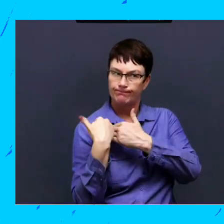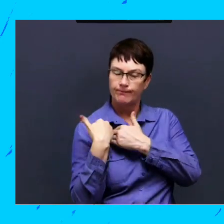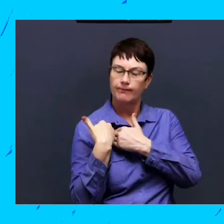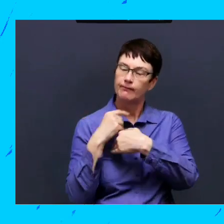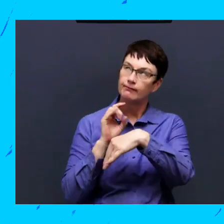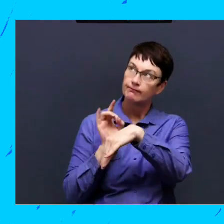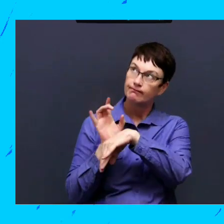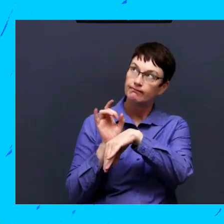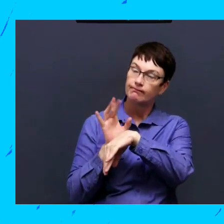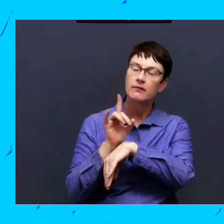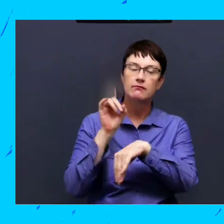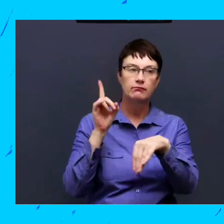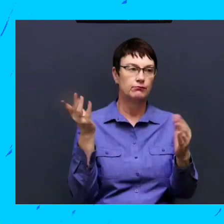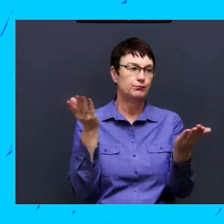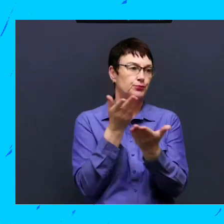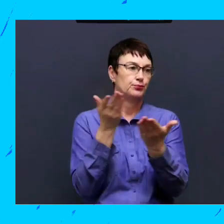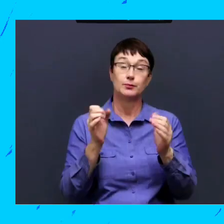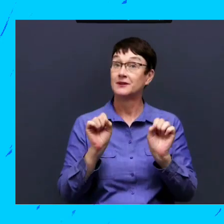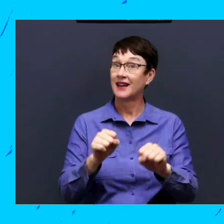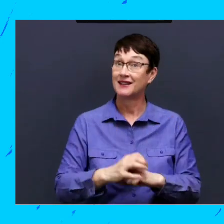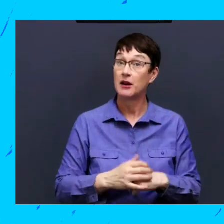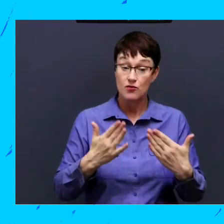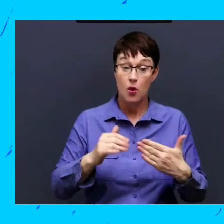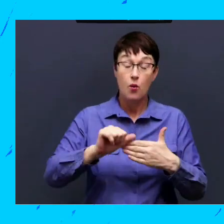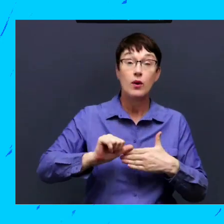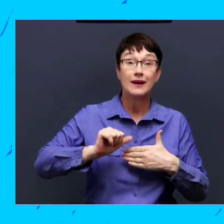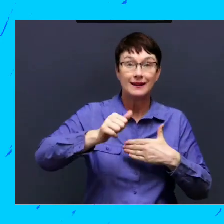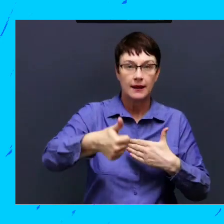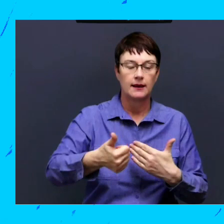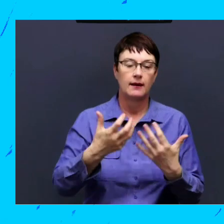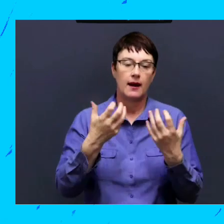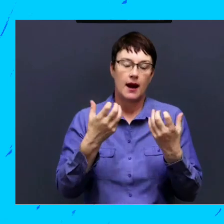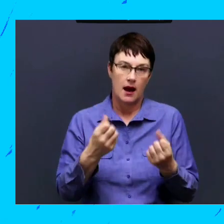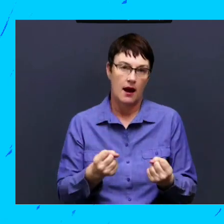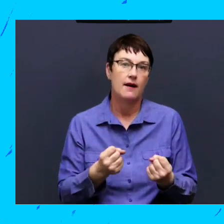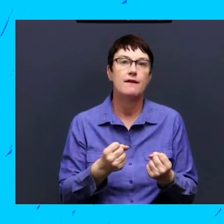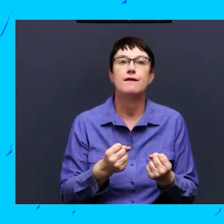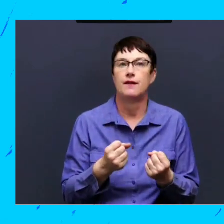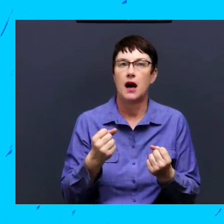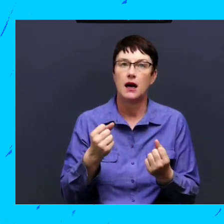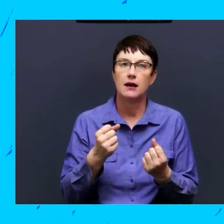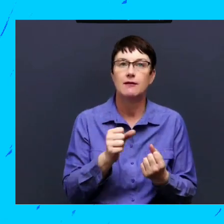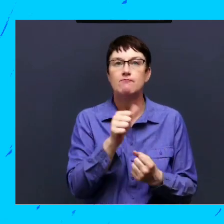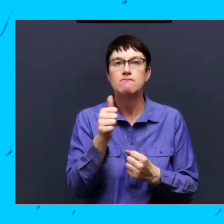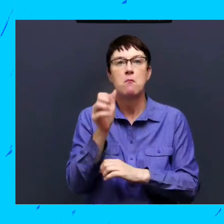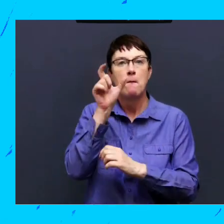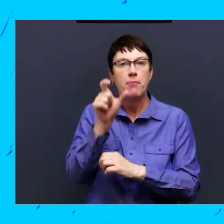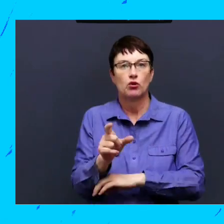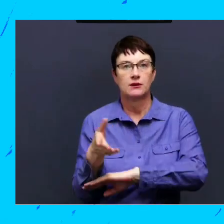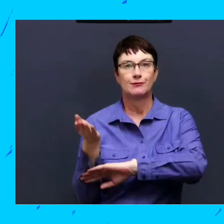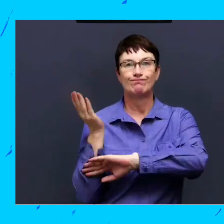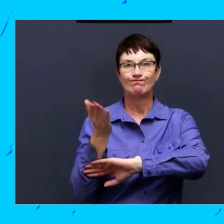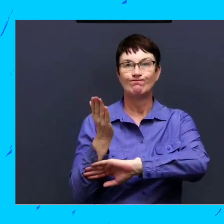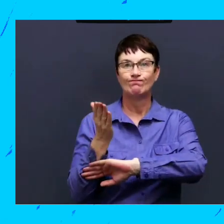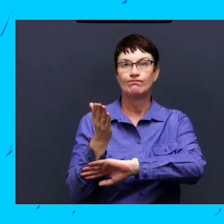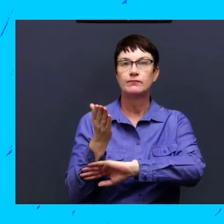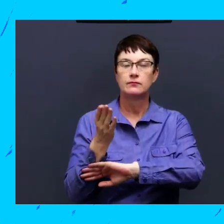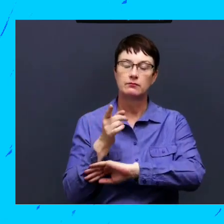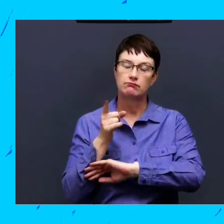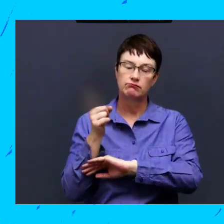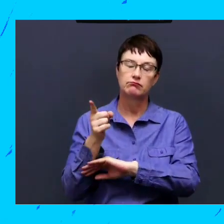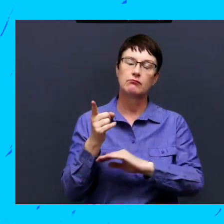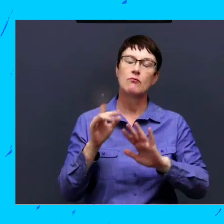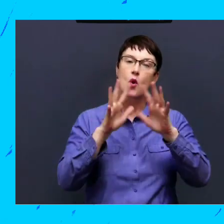agenda tenemos un comentario del director del departamento